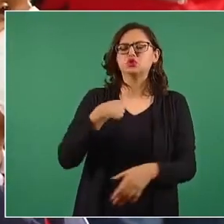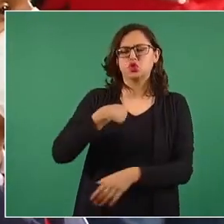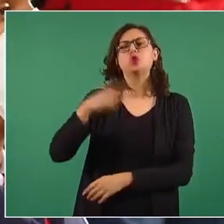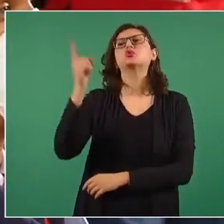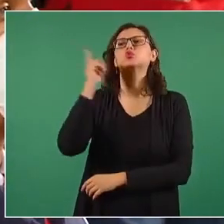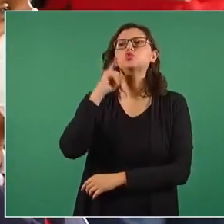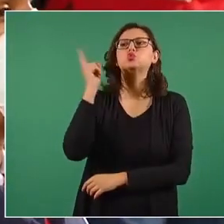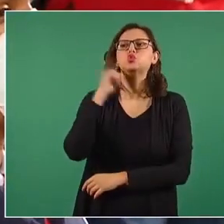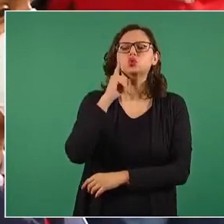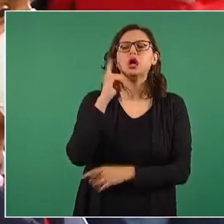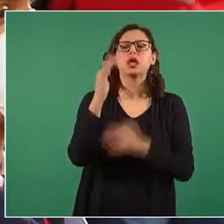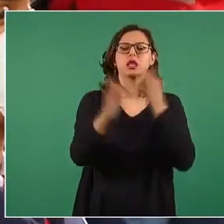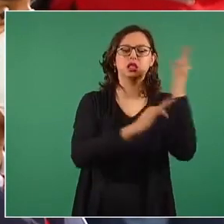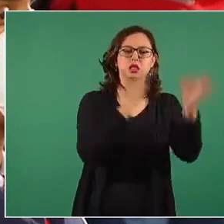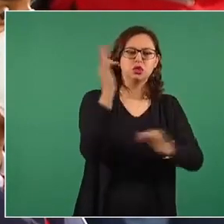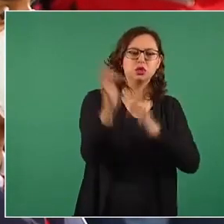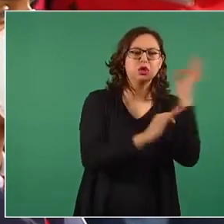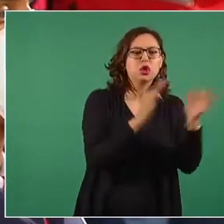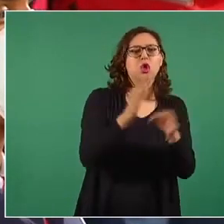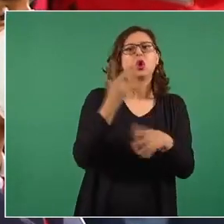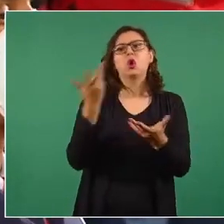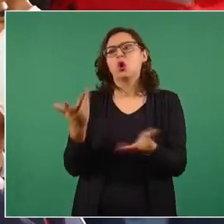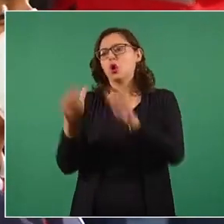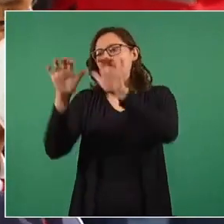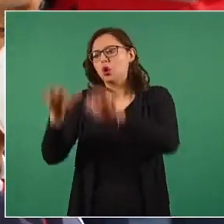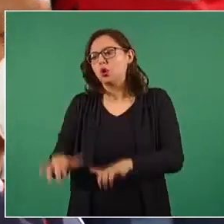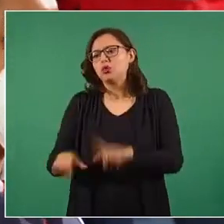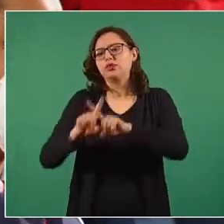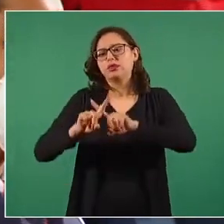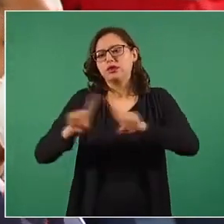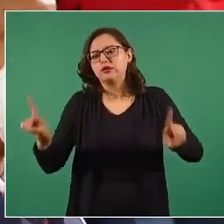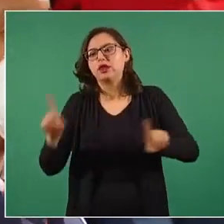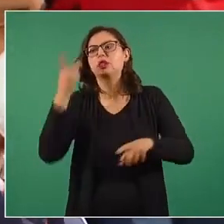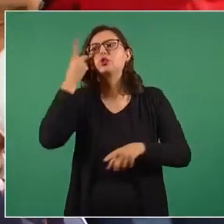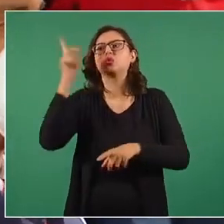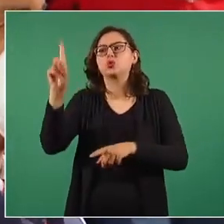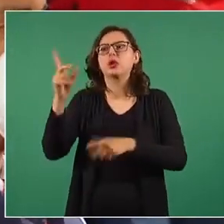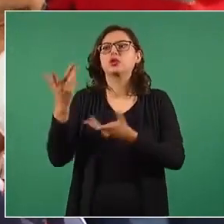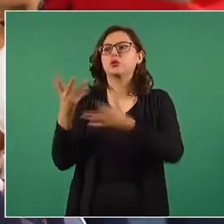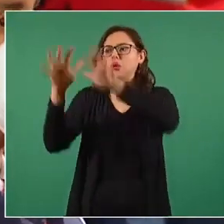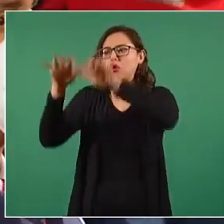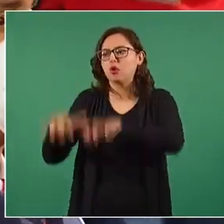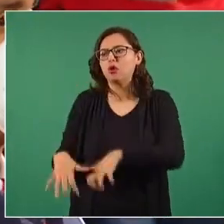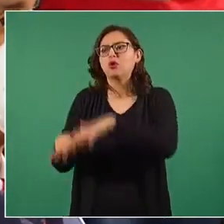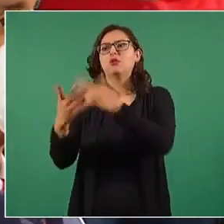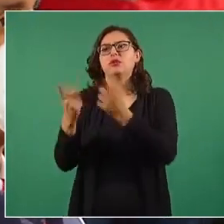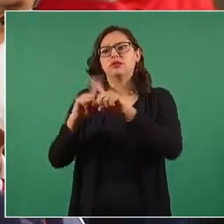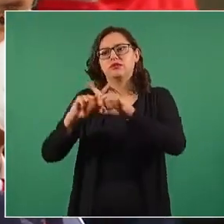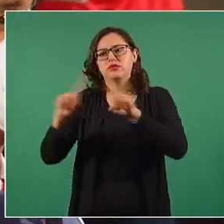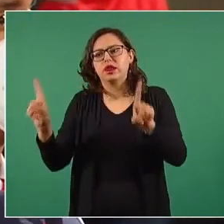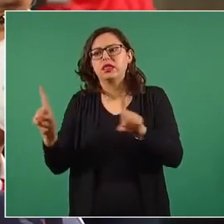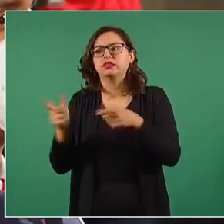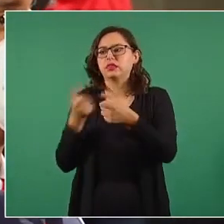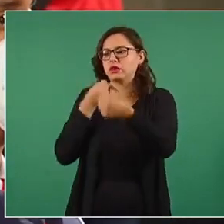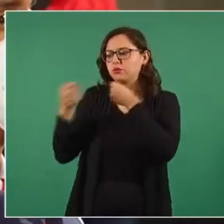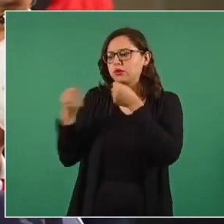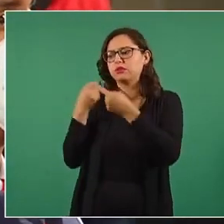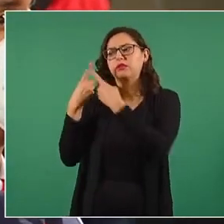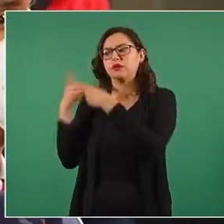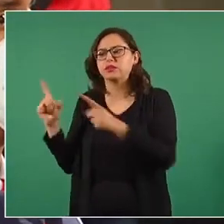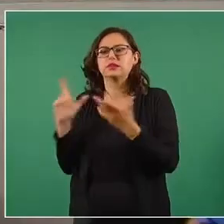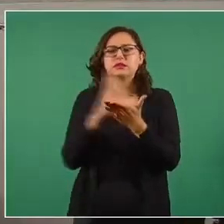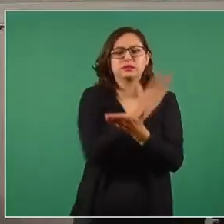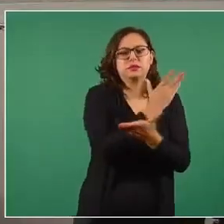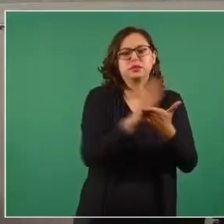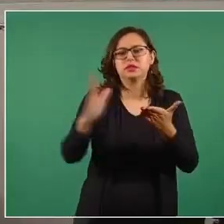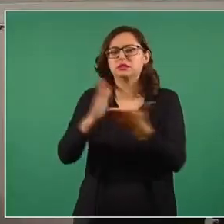escuchado. Los medios son una cosa, los columnistas son otra cosa, diferente de la nota diaria, y los reporteros de a pie somos otra cosa.